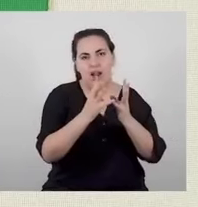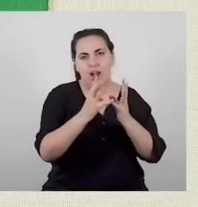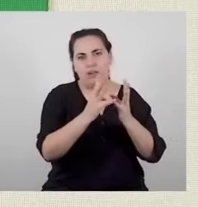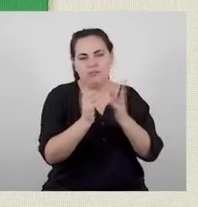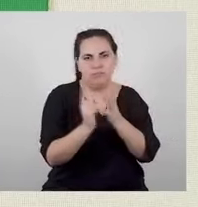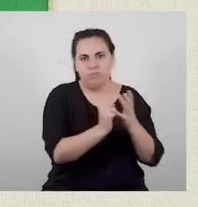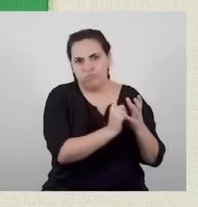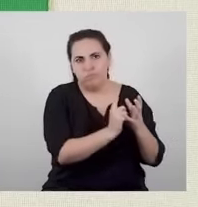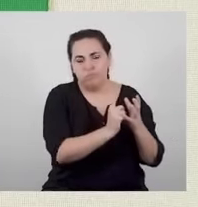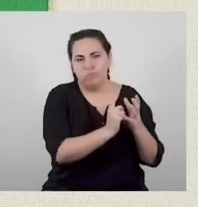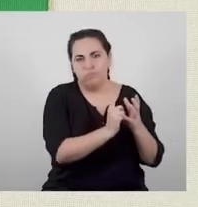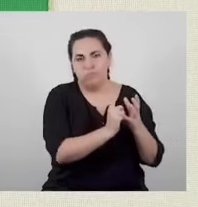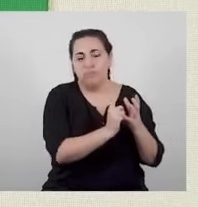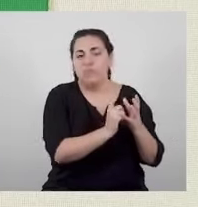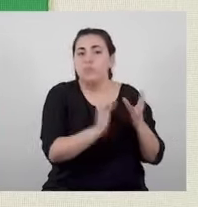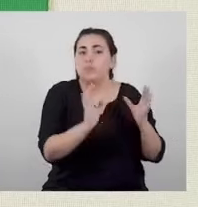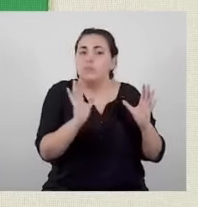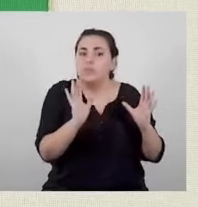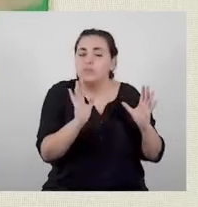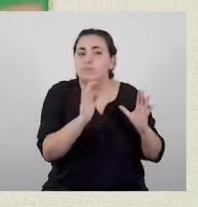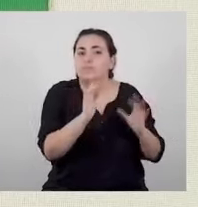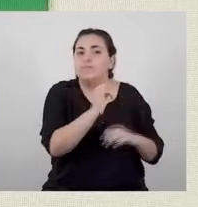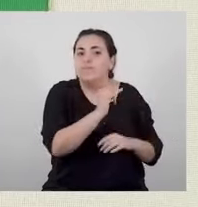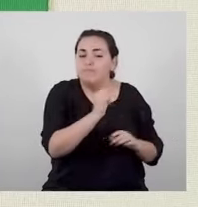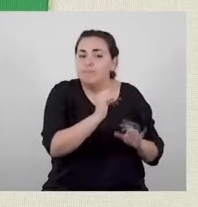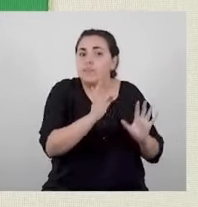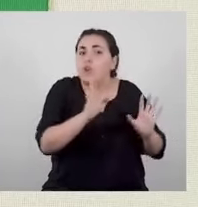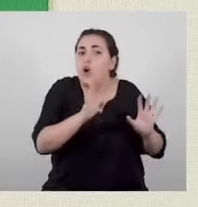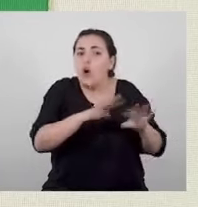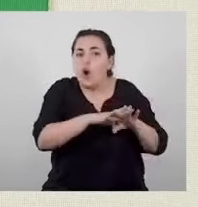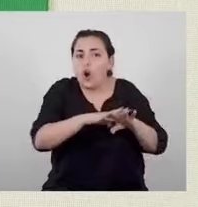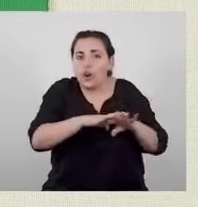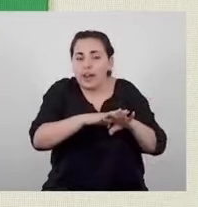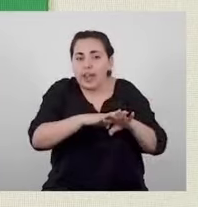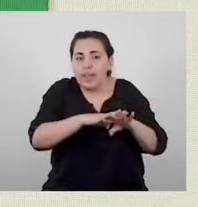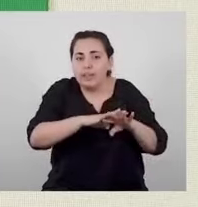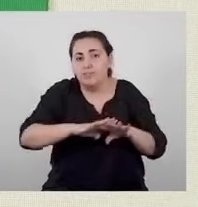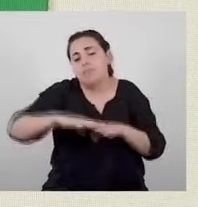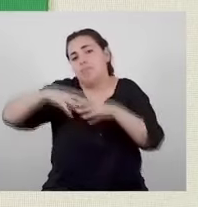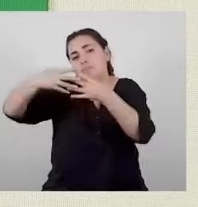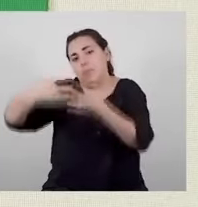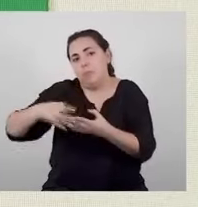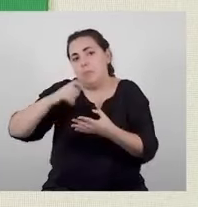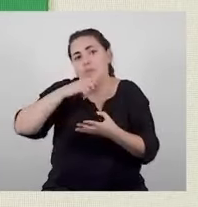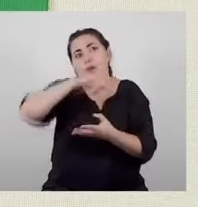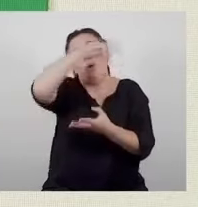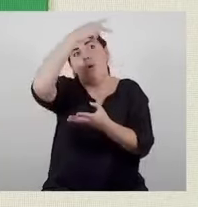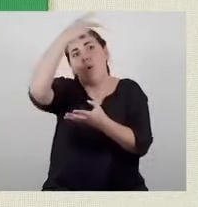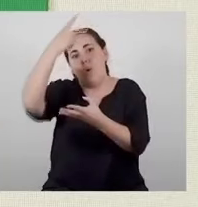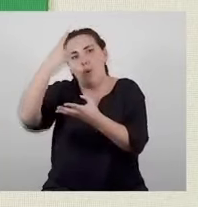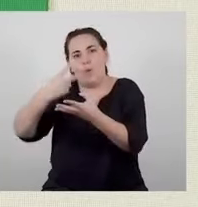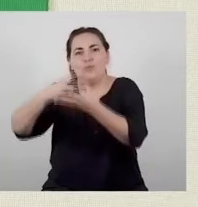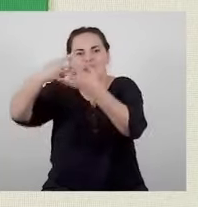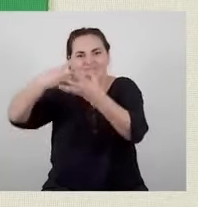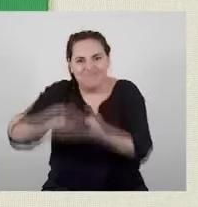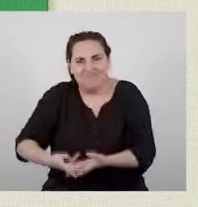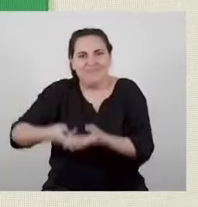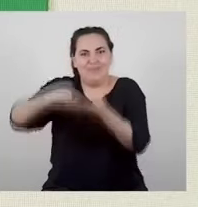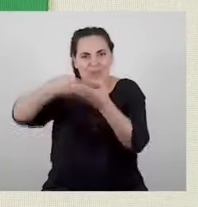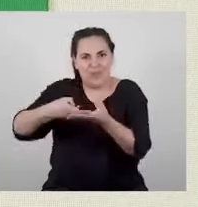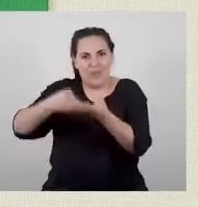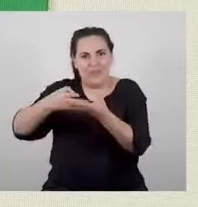y las redes bien puestas sostienen una caída frenan una caída si